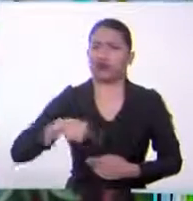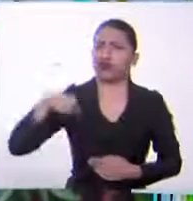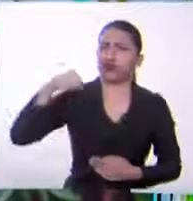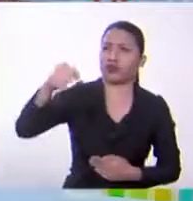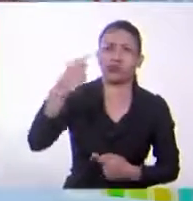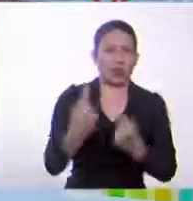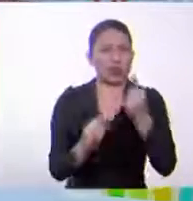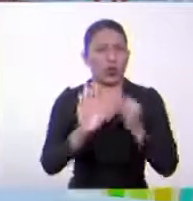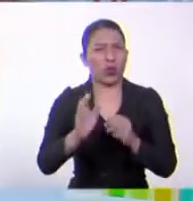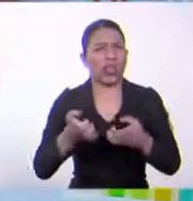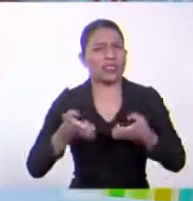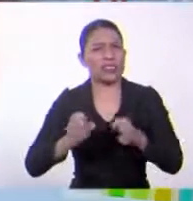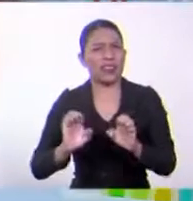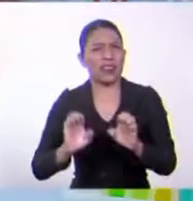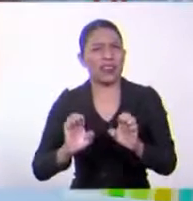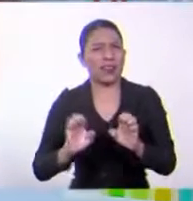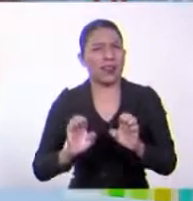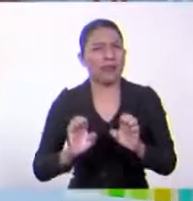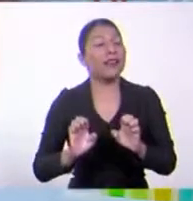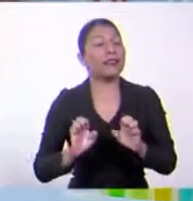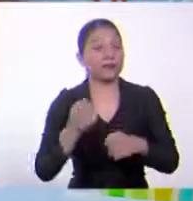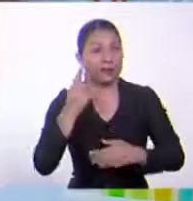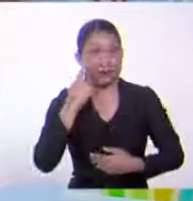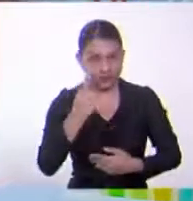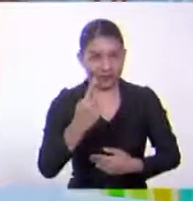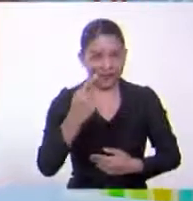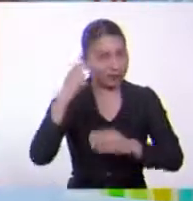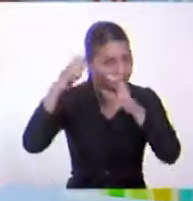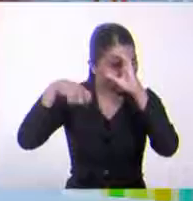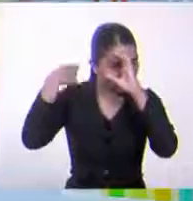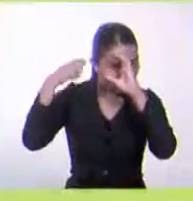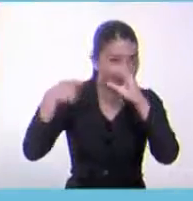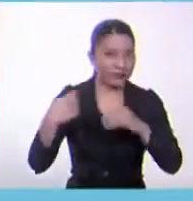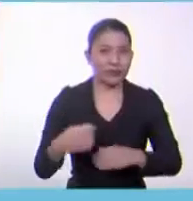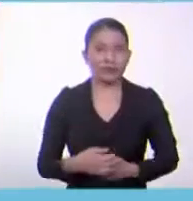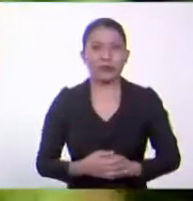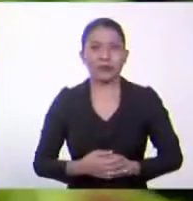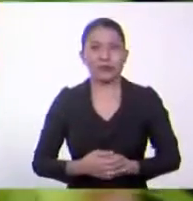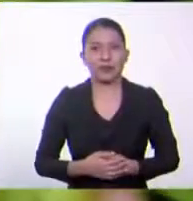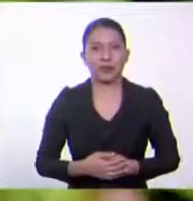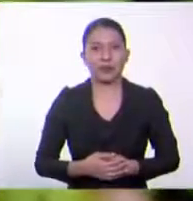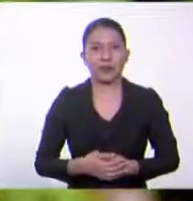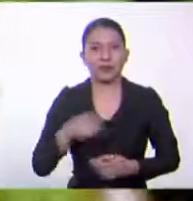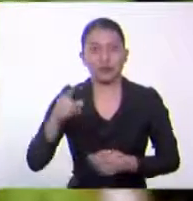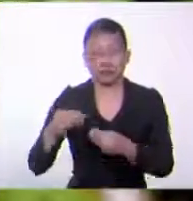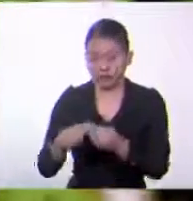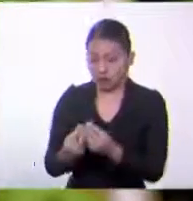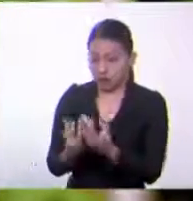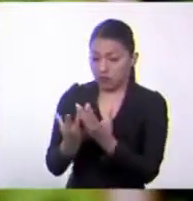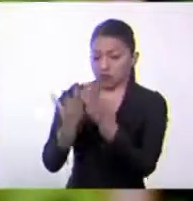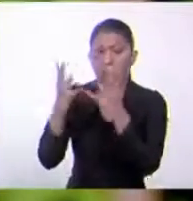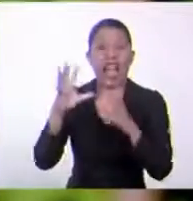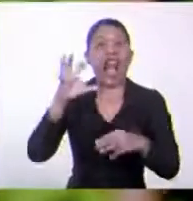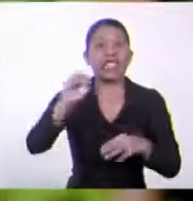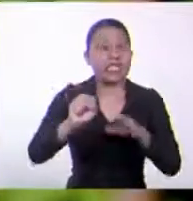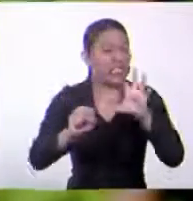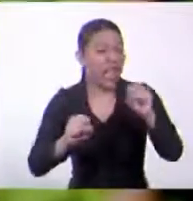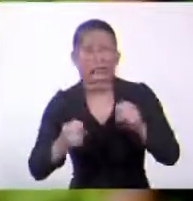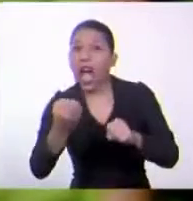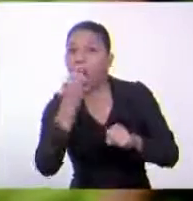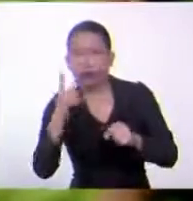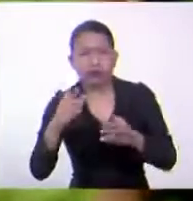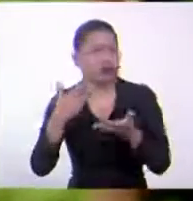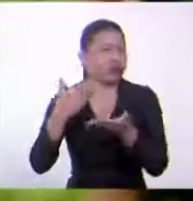estrategia? Bueno, lo descubriremos en los siguientes videos. Las plantas carnívoras son organismos